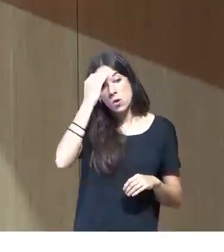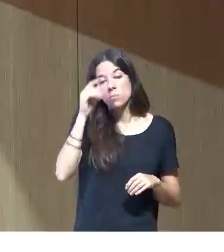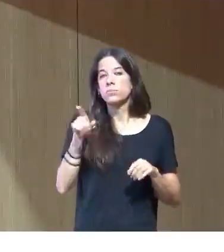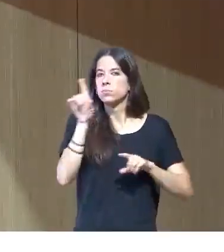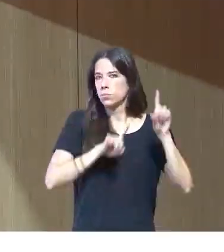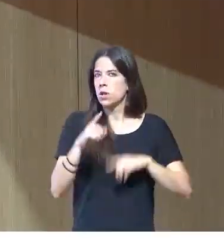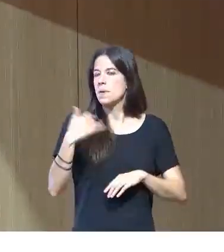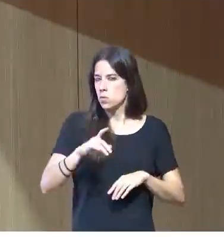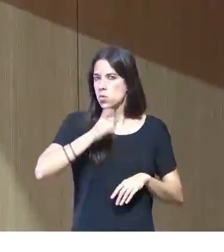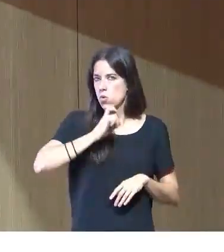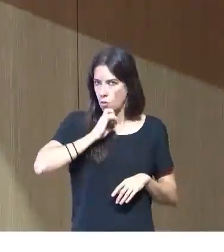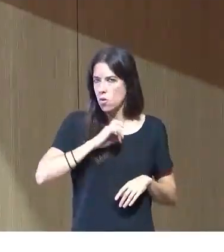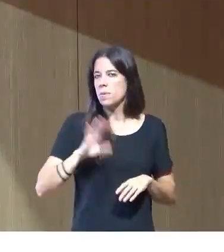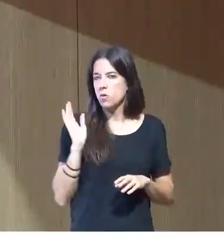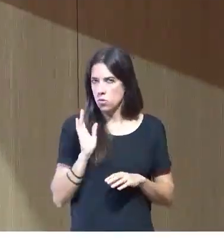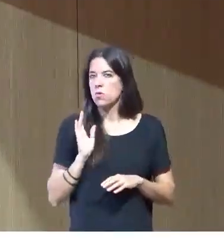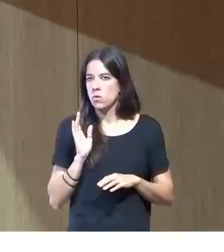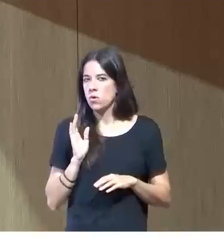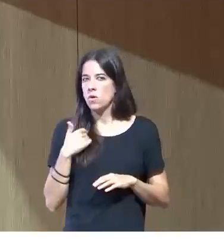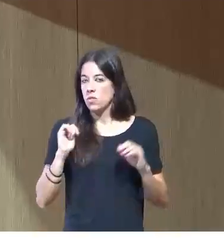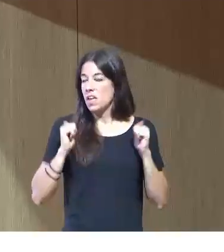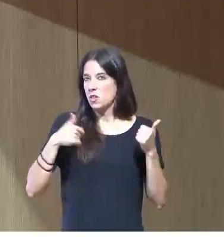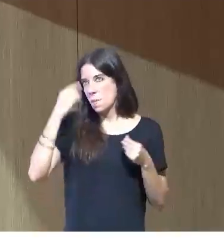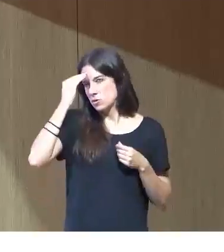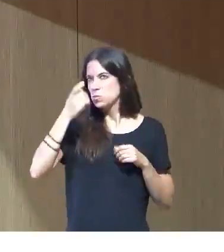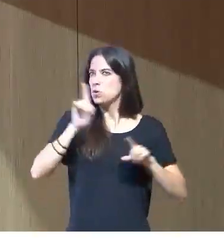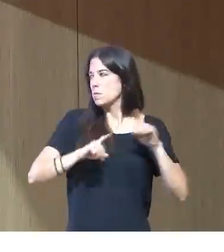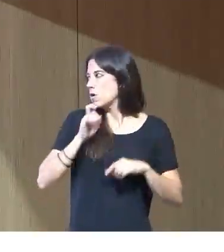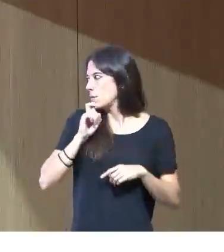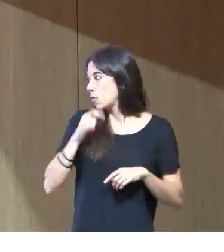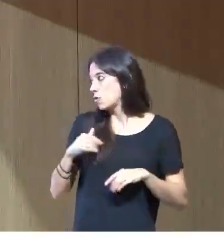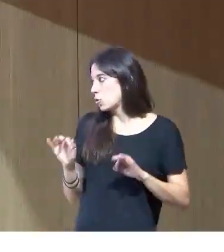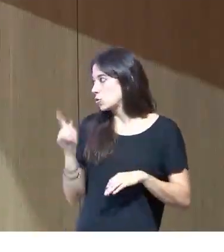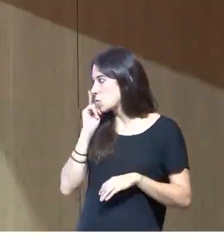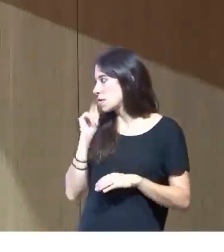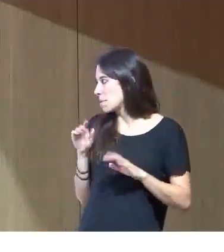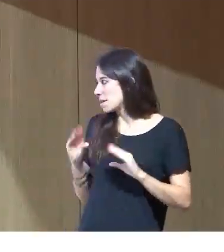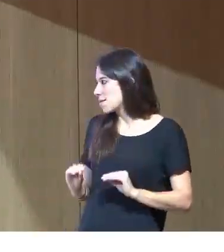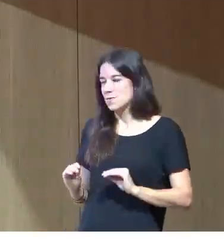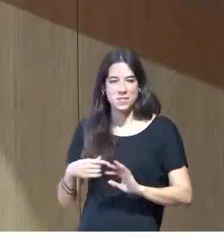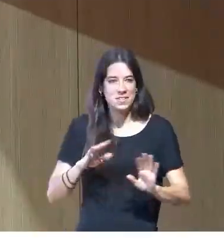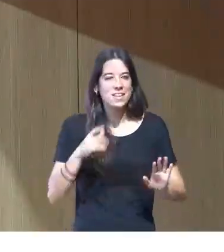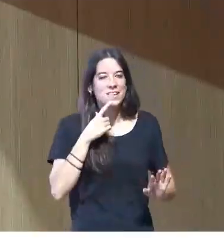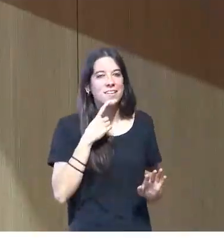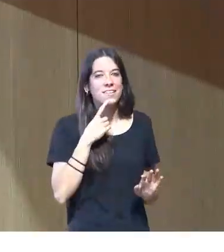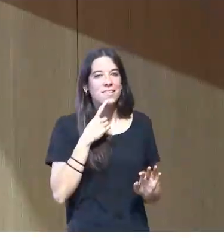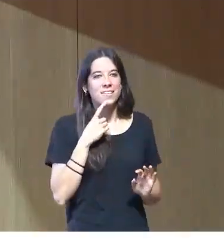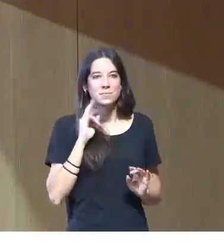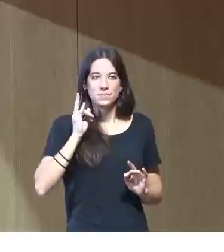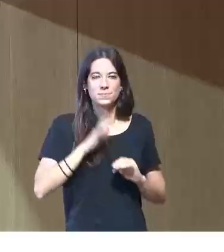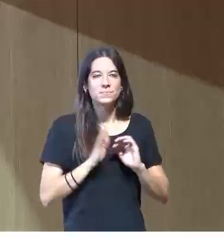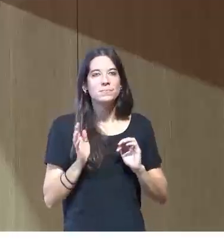por de partida creo que es un problema complejo yo esto lo había apagado creo que es un problema complejo